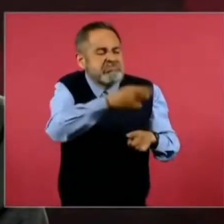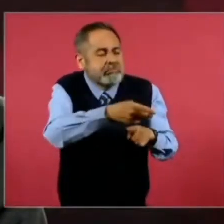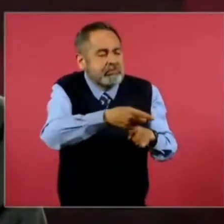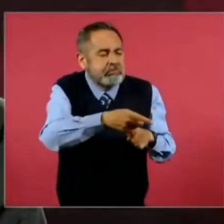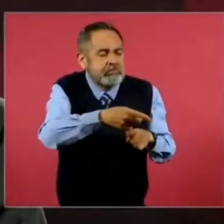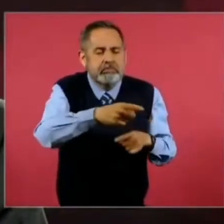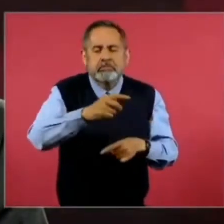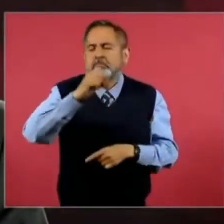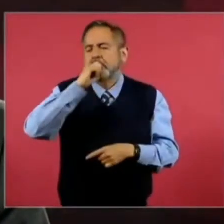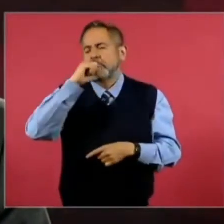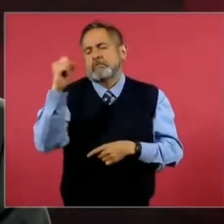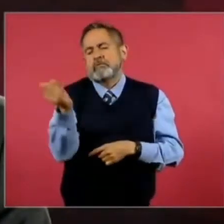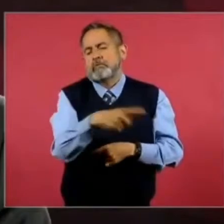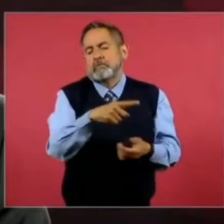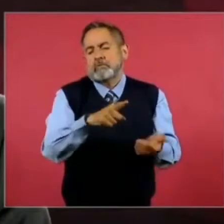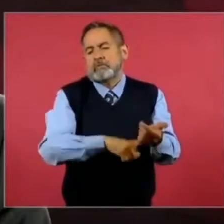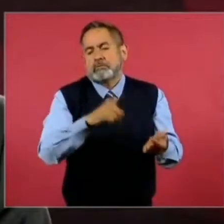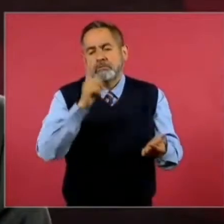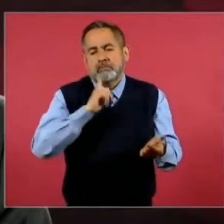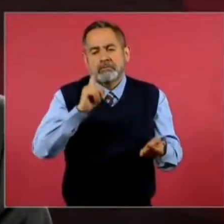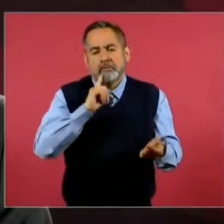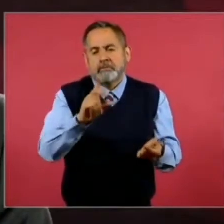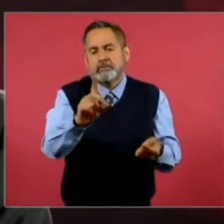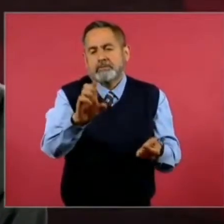en sus reportes a la DEA.